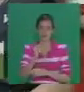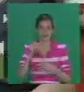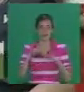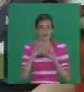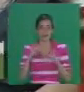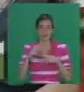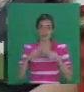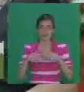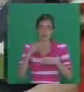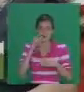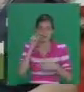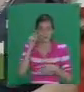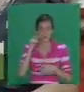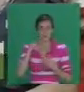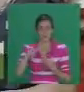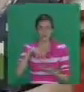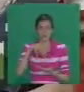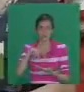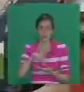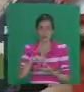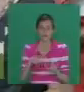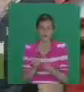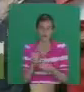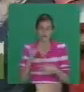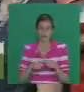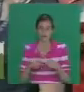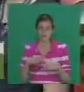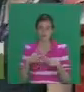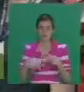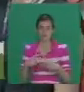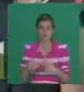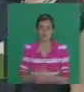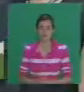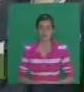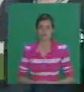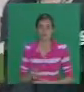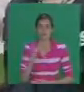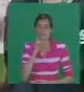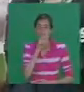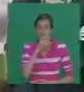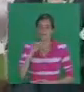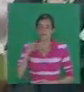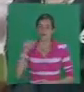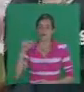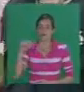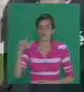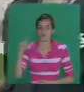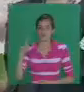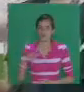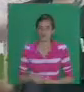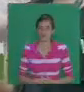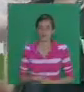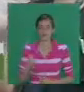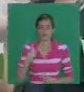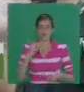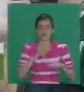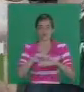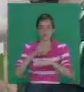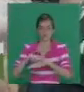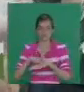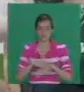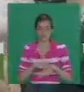todos los productores a nivel nacional, pequeños y medianos productores. Mi nombre es Manuel Gómez, le hago un llamado